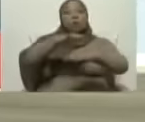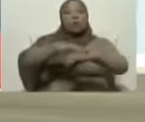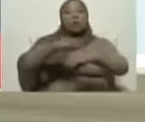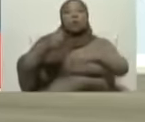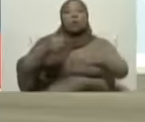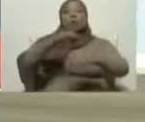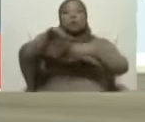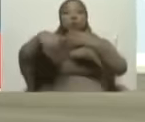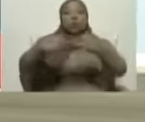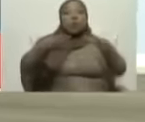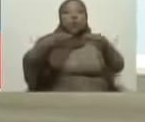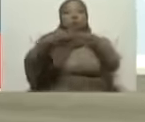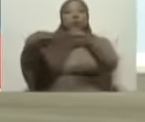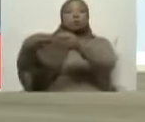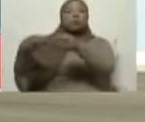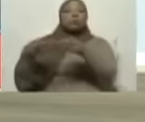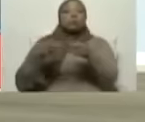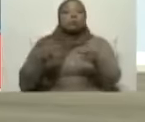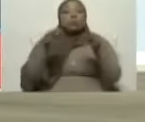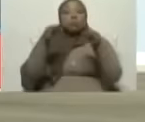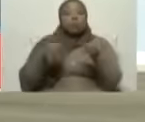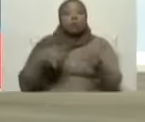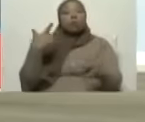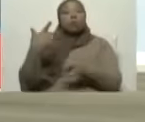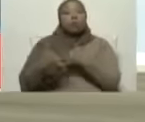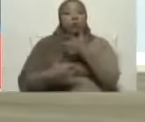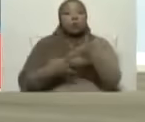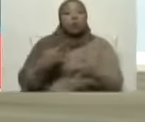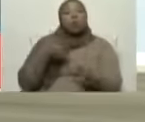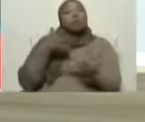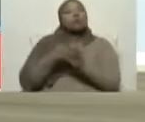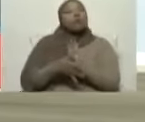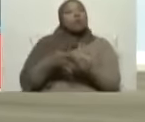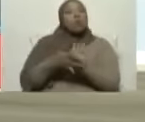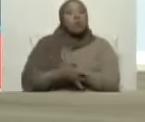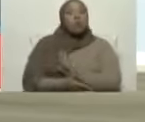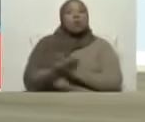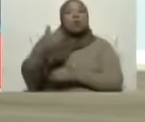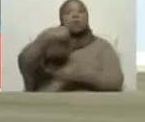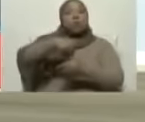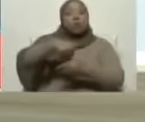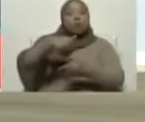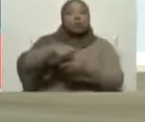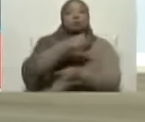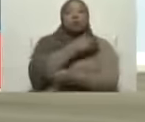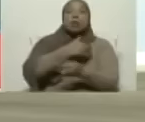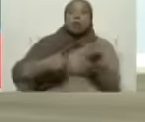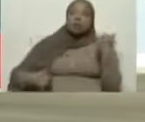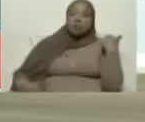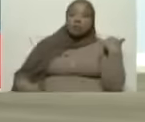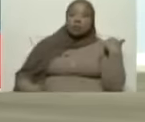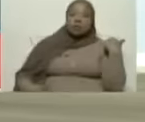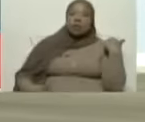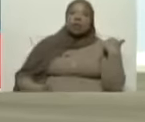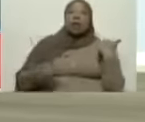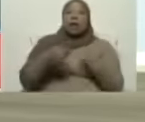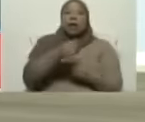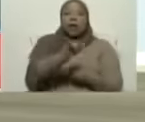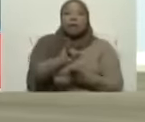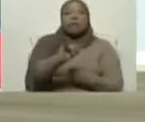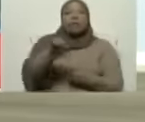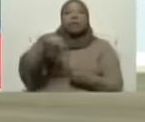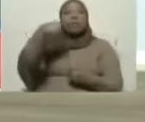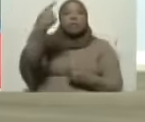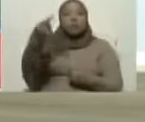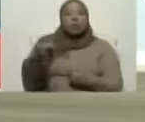amplia de veeduría efectuada en el marco de la elección presidencial que se celebrará el